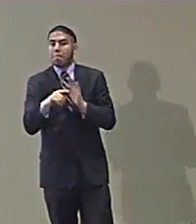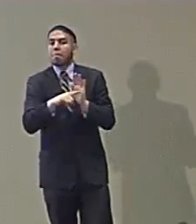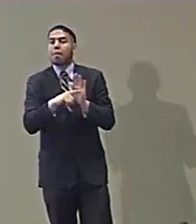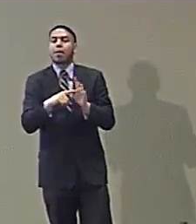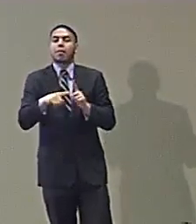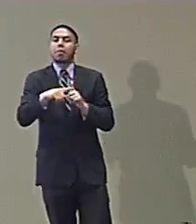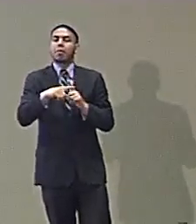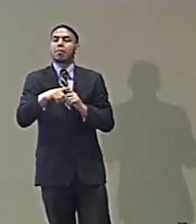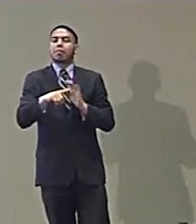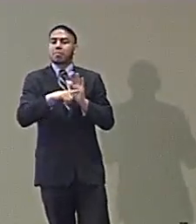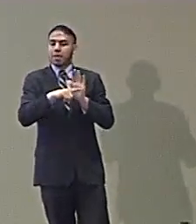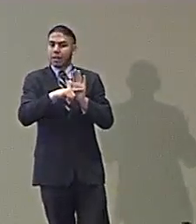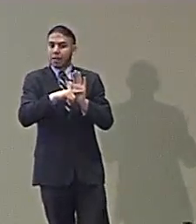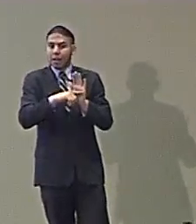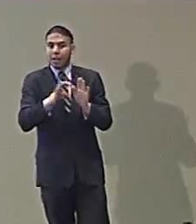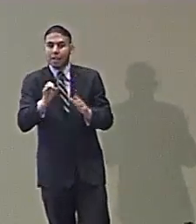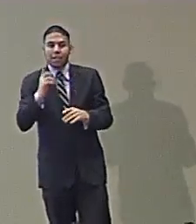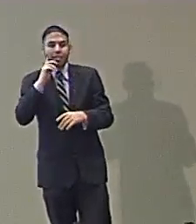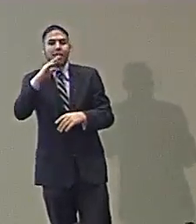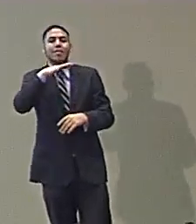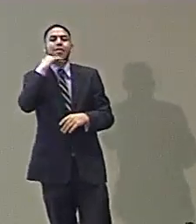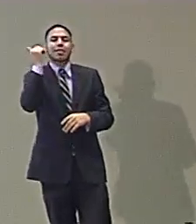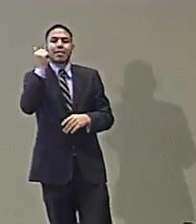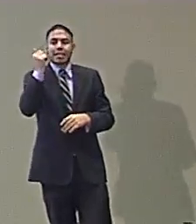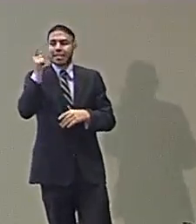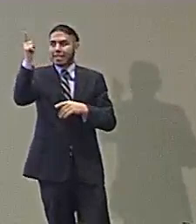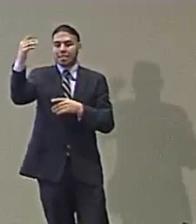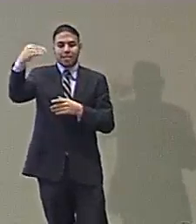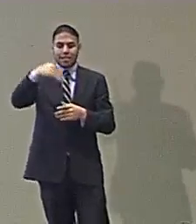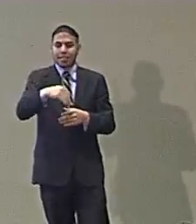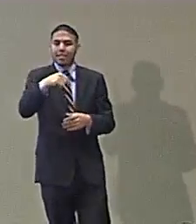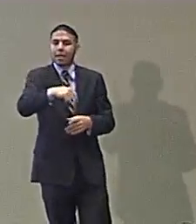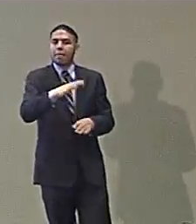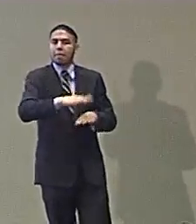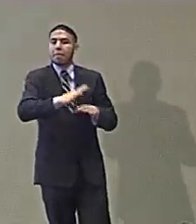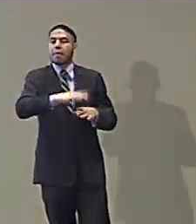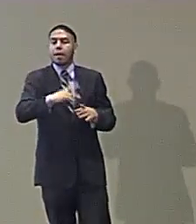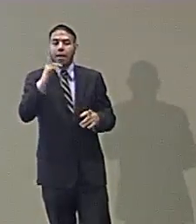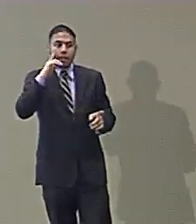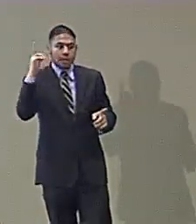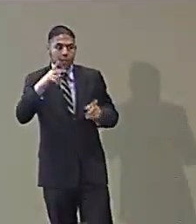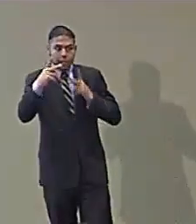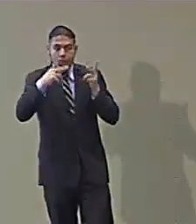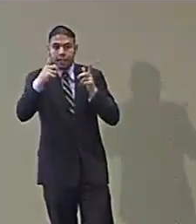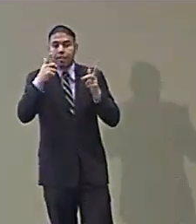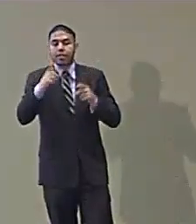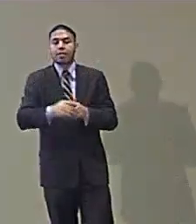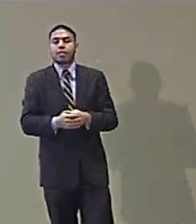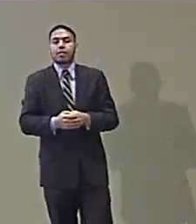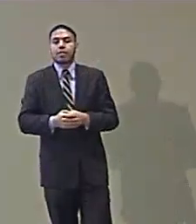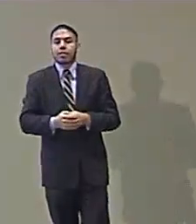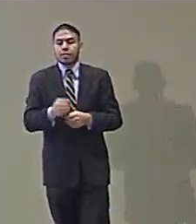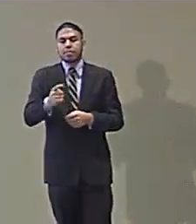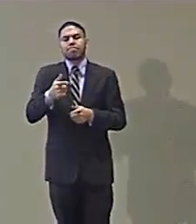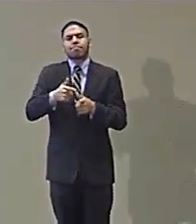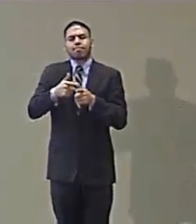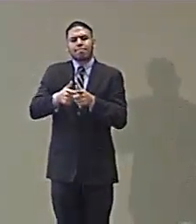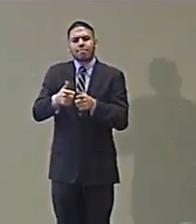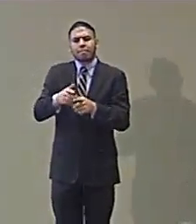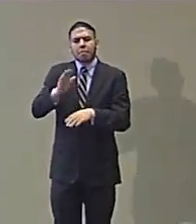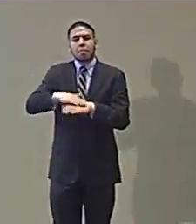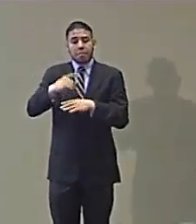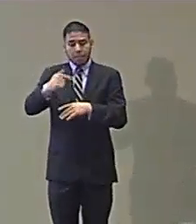alemania el año pasado a 800 mil menos de reino unido y si seguimos esta tendencia seguramente este o el que viene